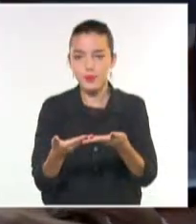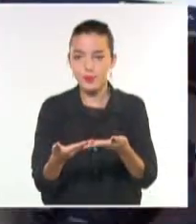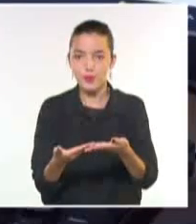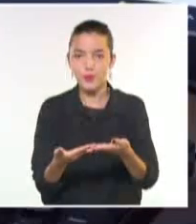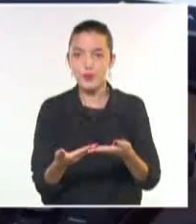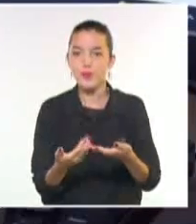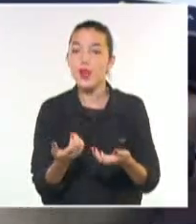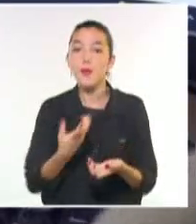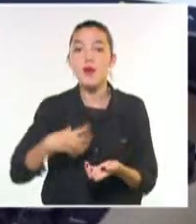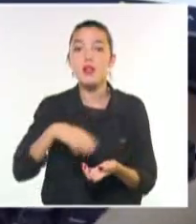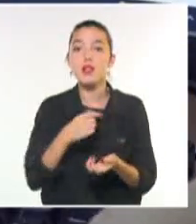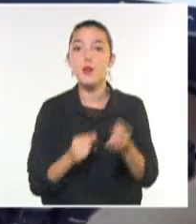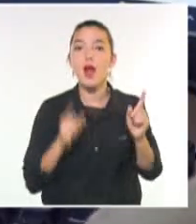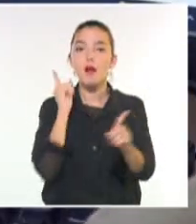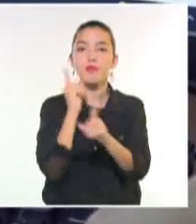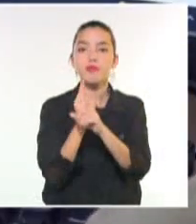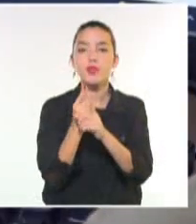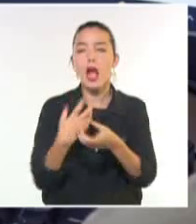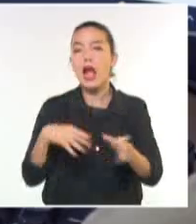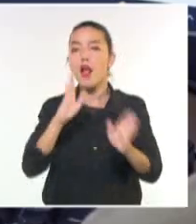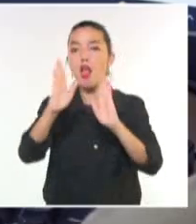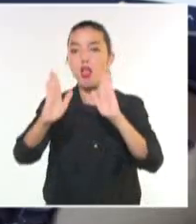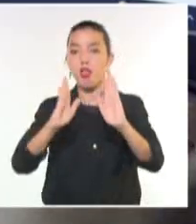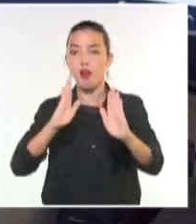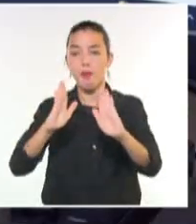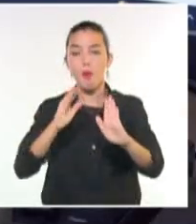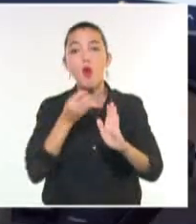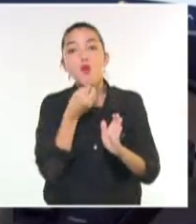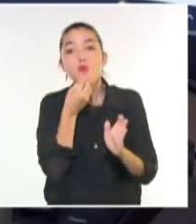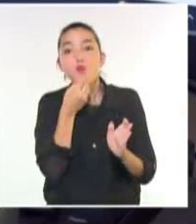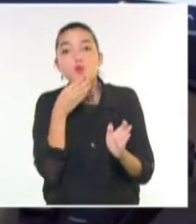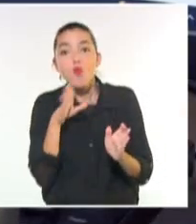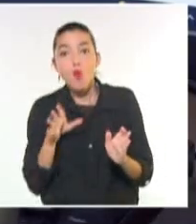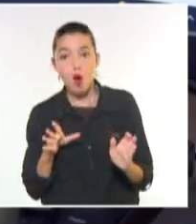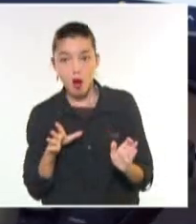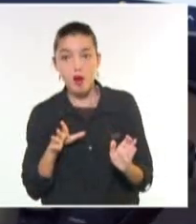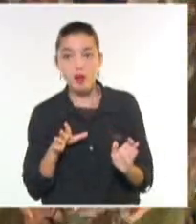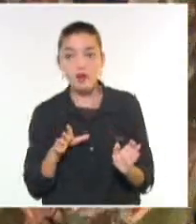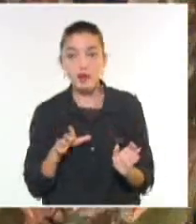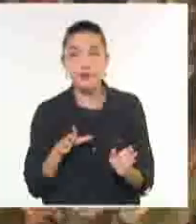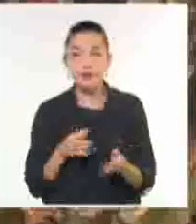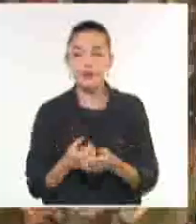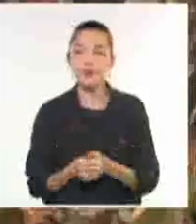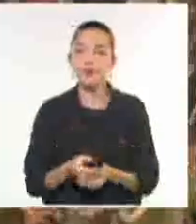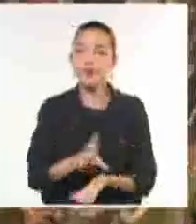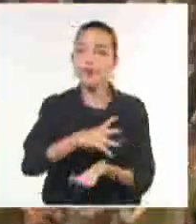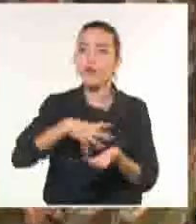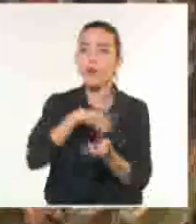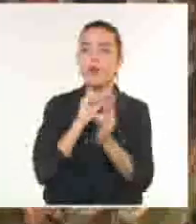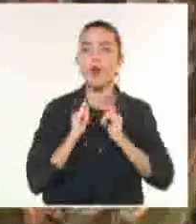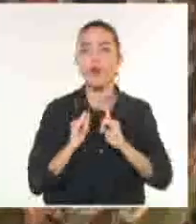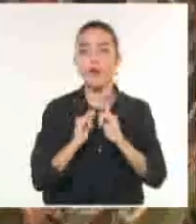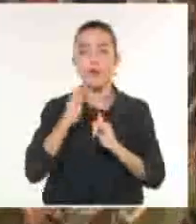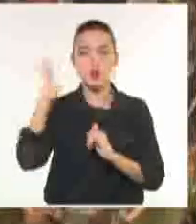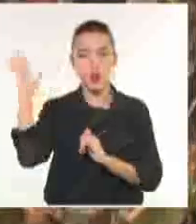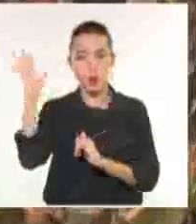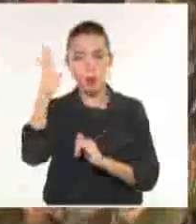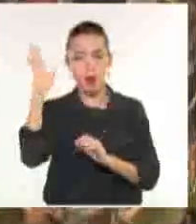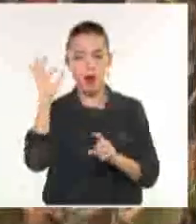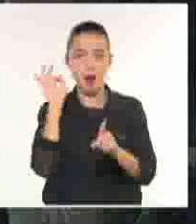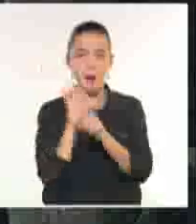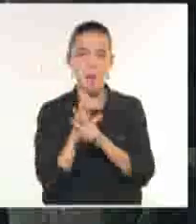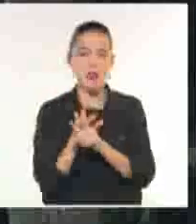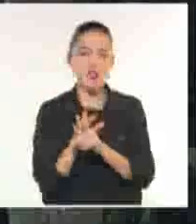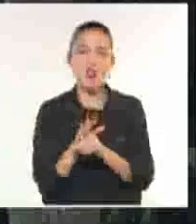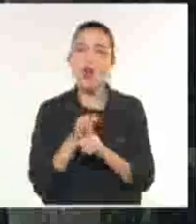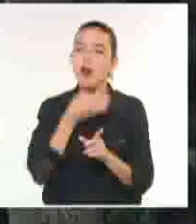se vayan acercando los plazos de lo que puede ocurrir asociado a estos eventos, pues entonces la información meteorológica comienza a emitirse a través de